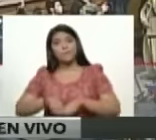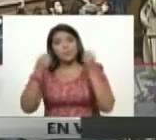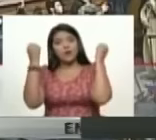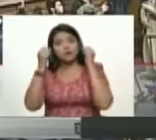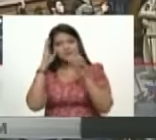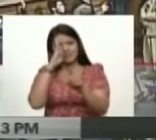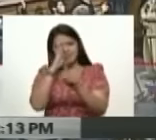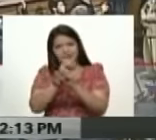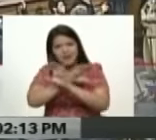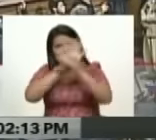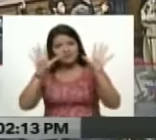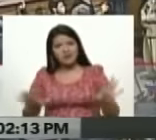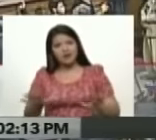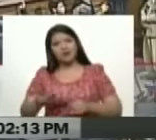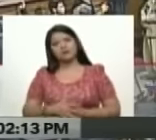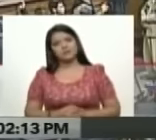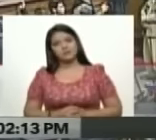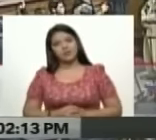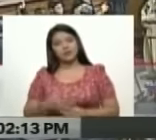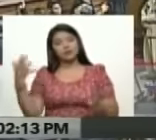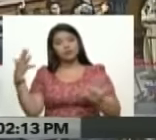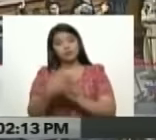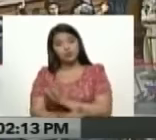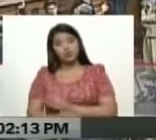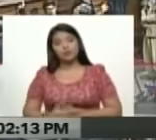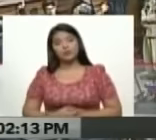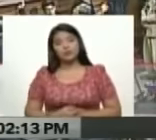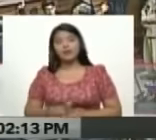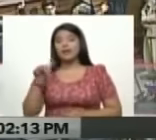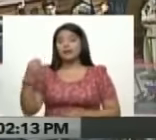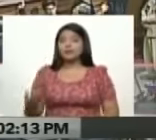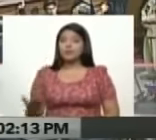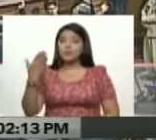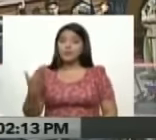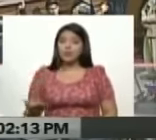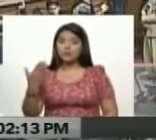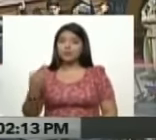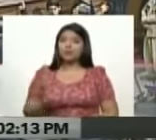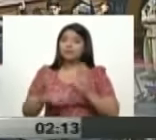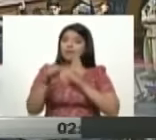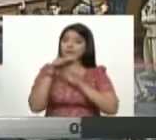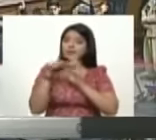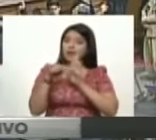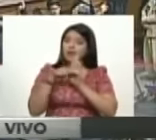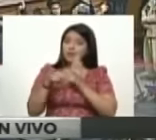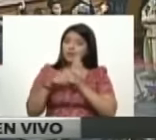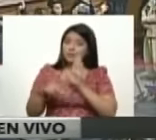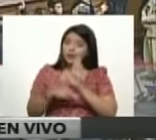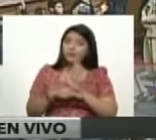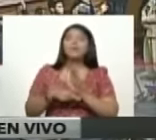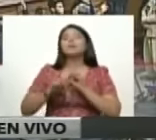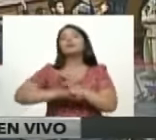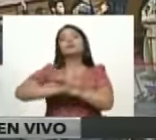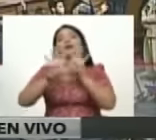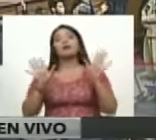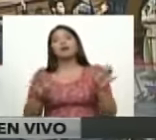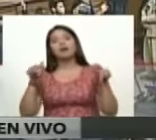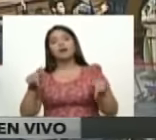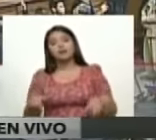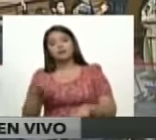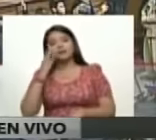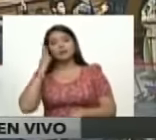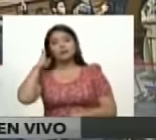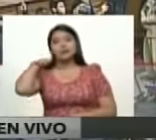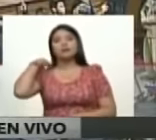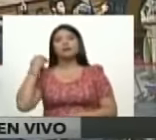una violación abierta a lo que es este importante reglamento que está establecido en los